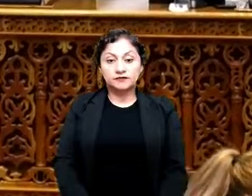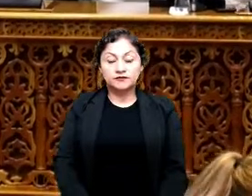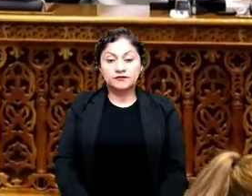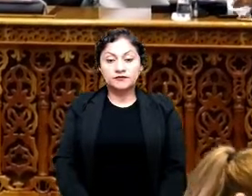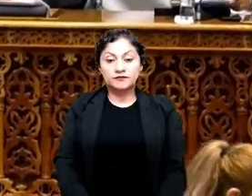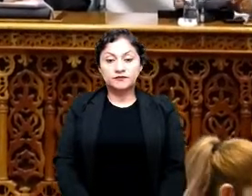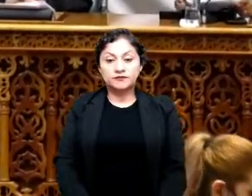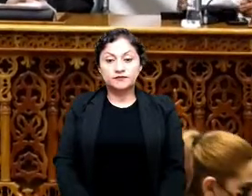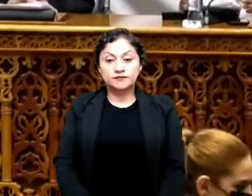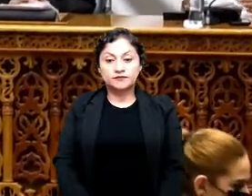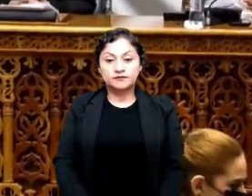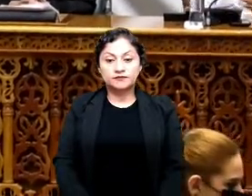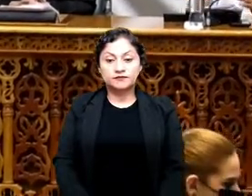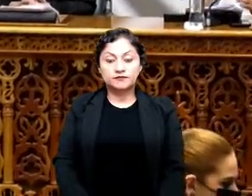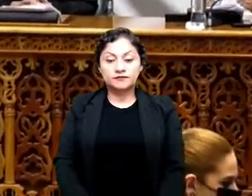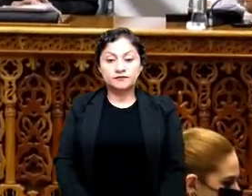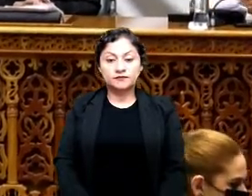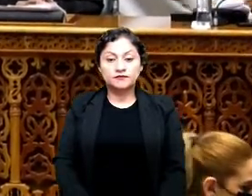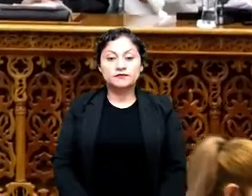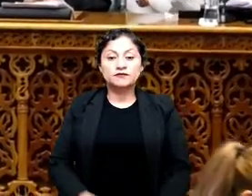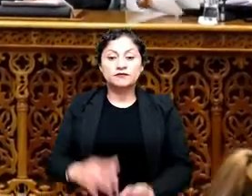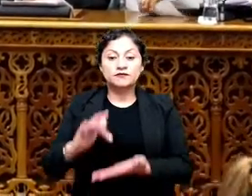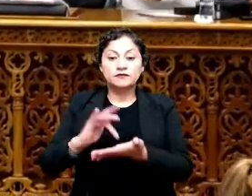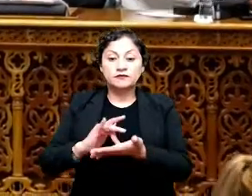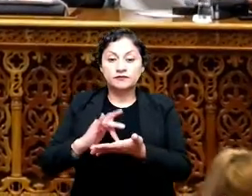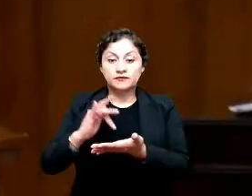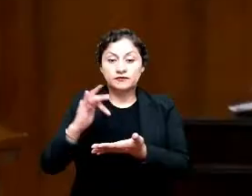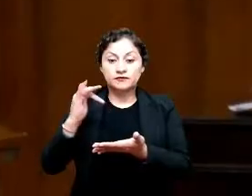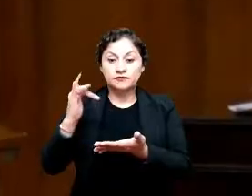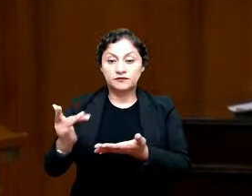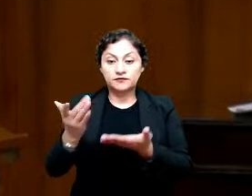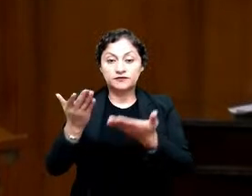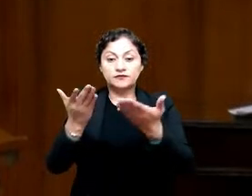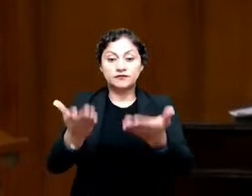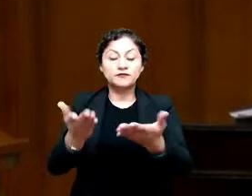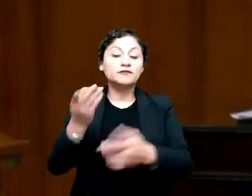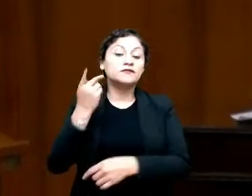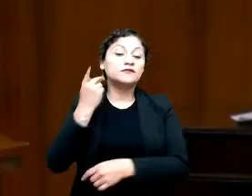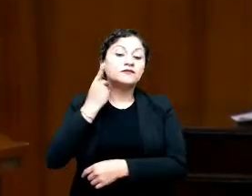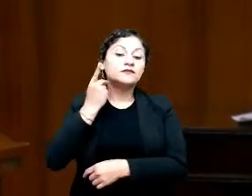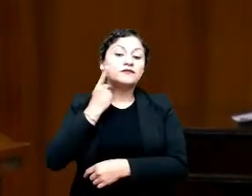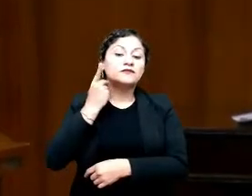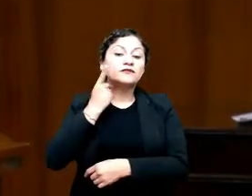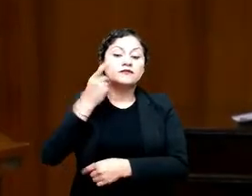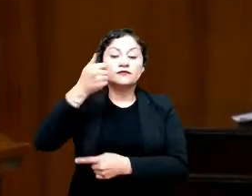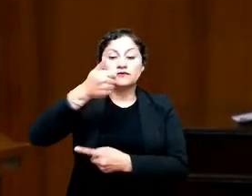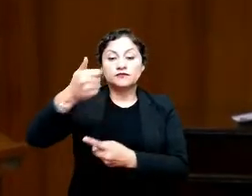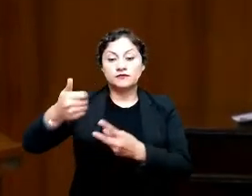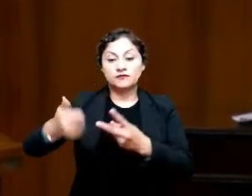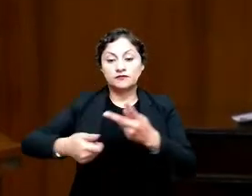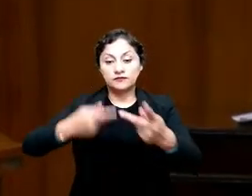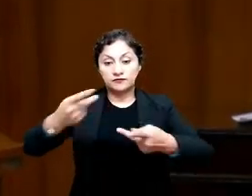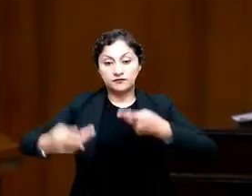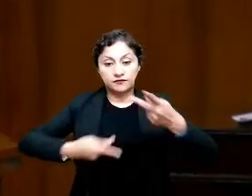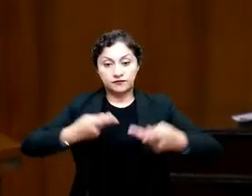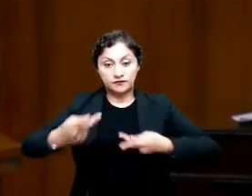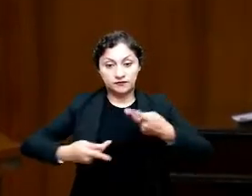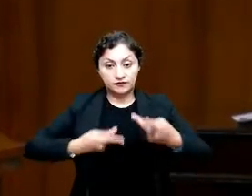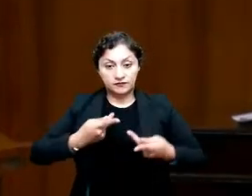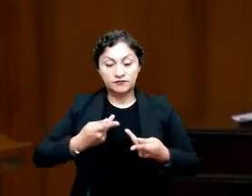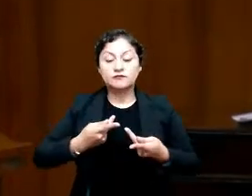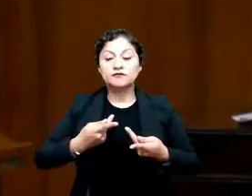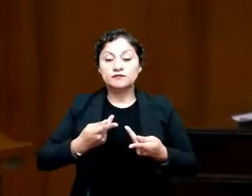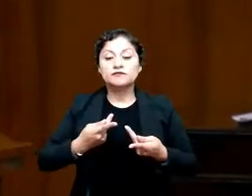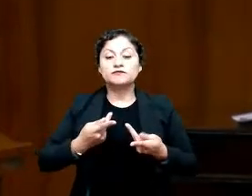Muchas gracias, señoras y señores diputados, por sus intervenciones, por sus preguntas. Y primero